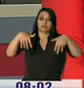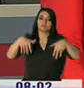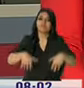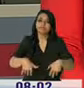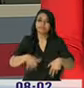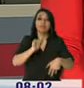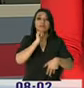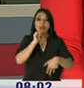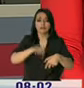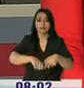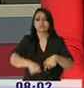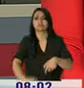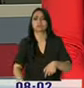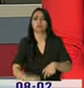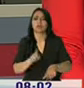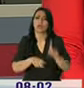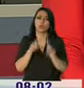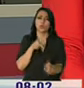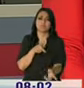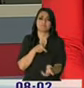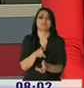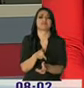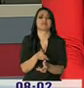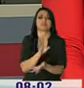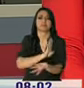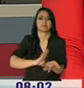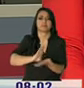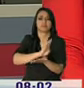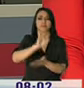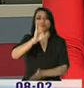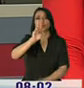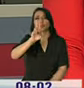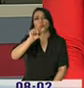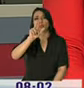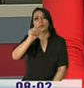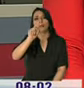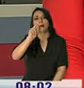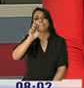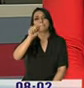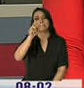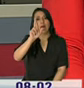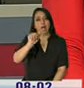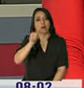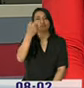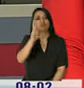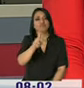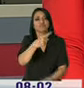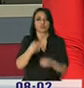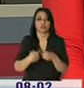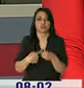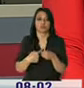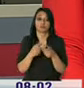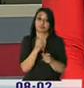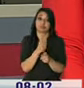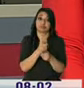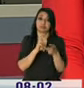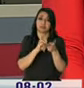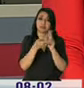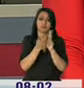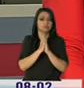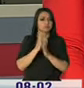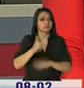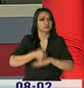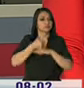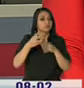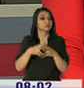provoca constantes accidentes de tránsito en el barrio Turubamba de Monjas, en el sur de Quito. Los vecinos solicitan a las autoridades una solución